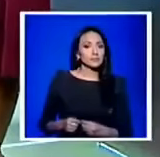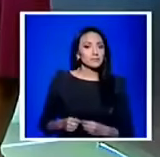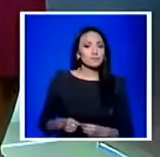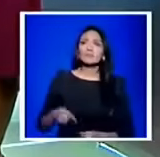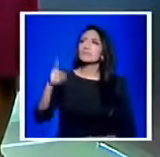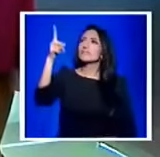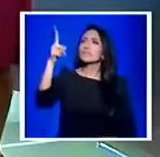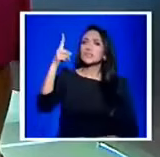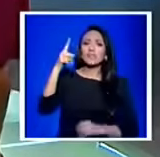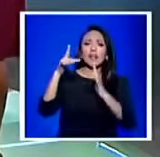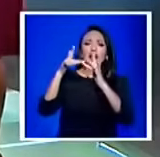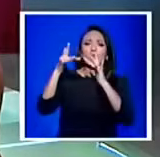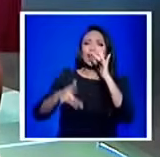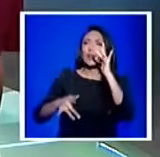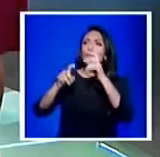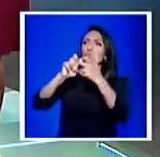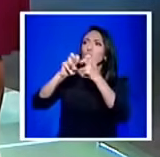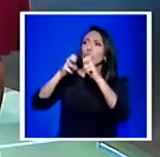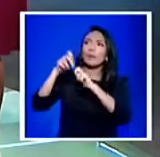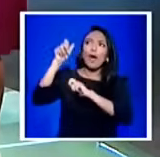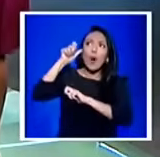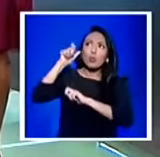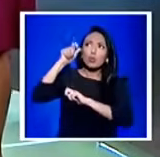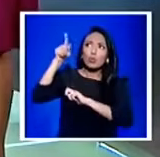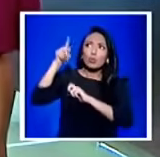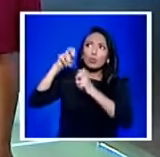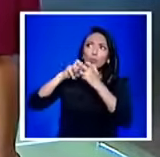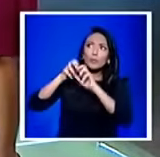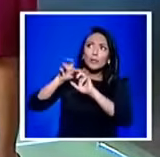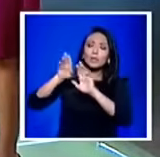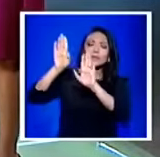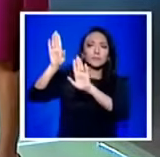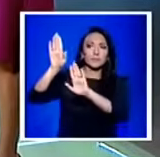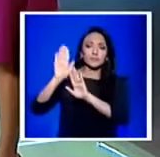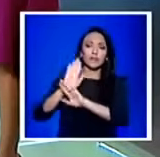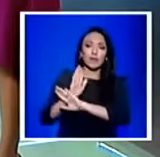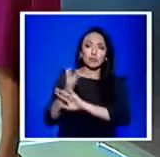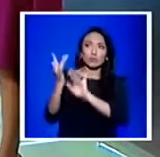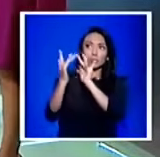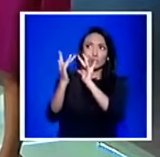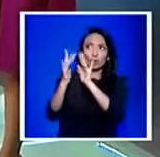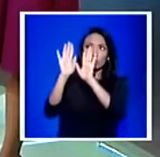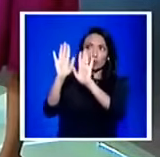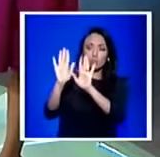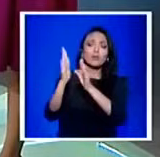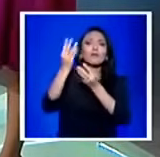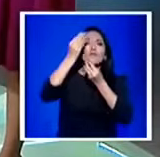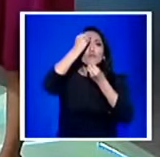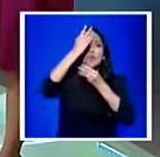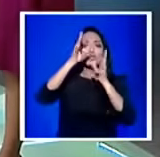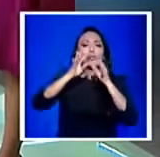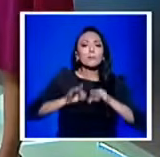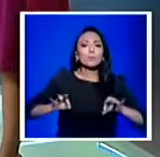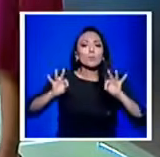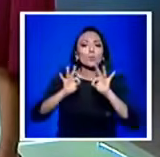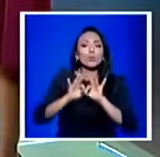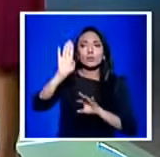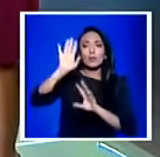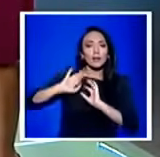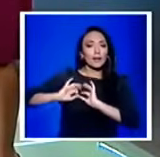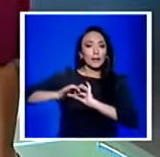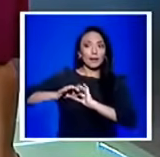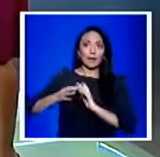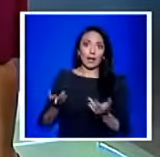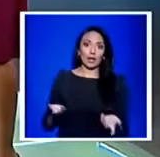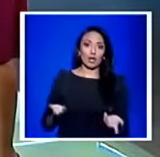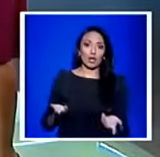Bueno, parece que tenemos un problema con el audio, lo vamos a solucionar para tomar y retomar sobre todo la información importantísima en Calderón. Imagínate el